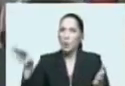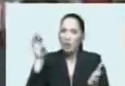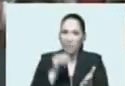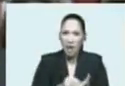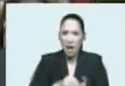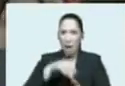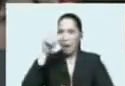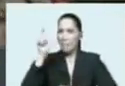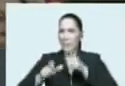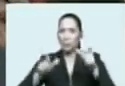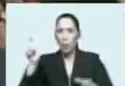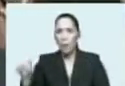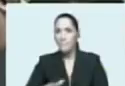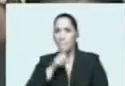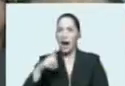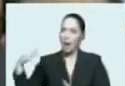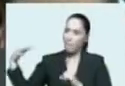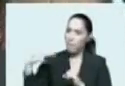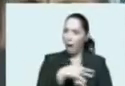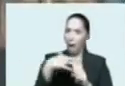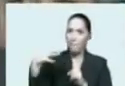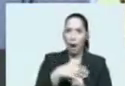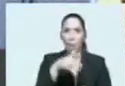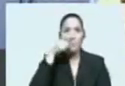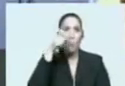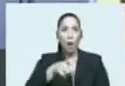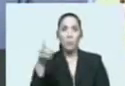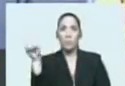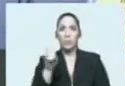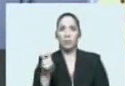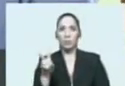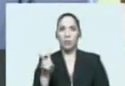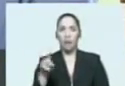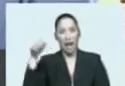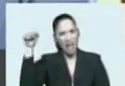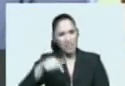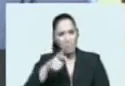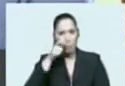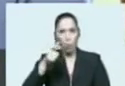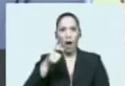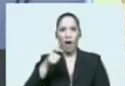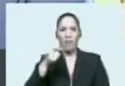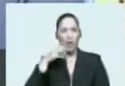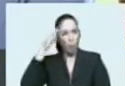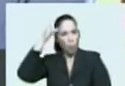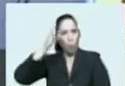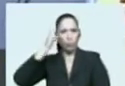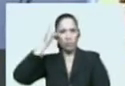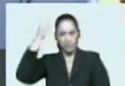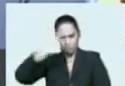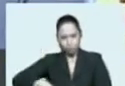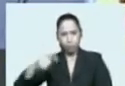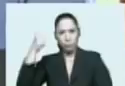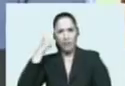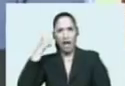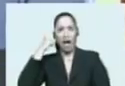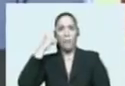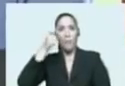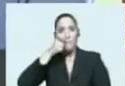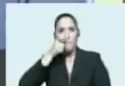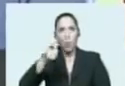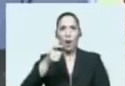acechar al pueblo de venezuela y si así ocurriera hay un pueblo absolutamente consciente un pueblo que se puede